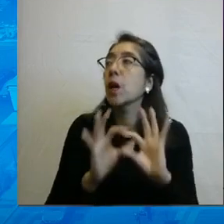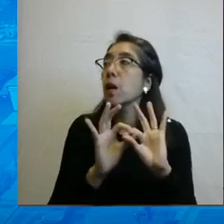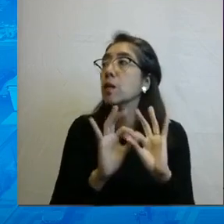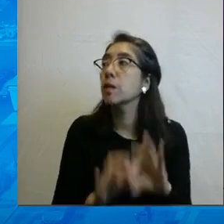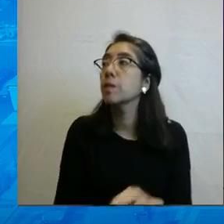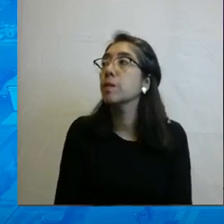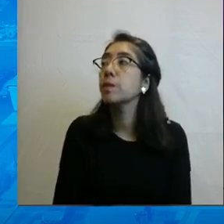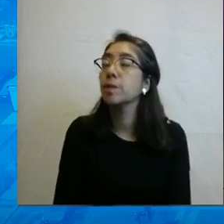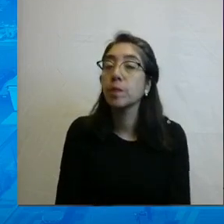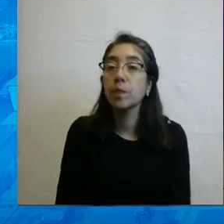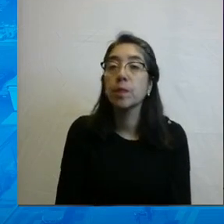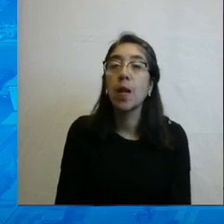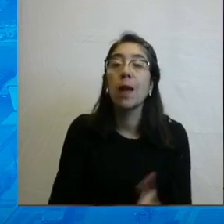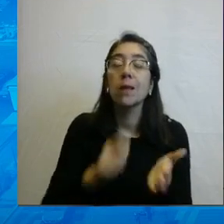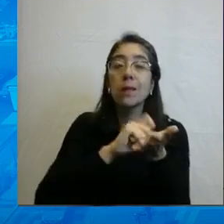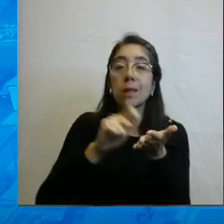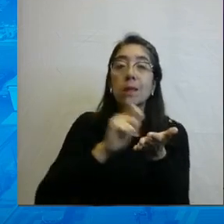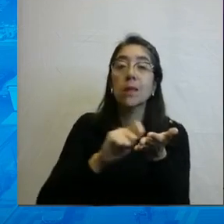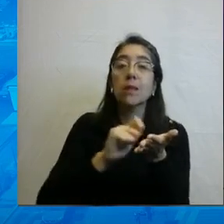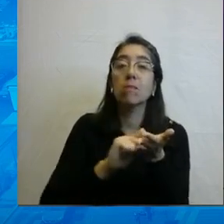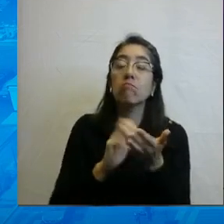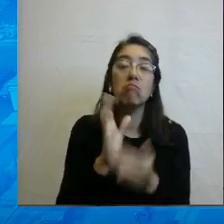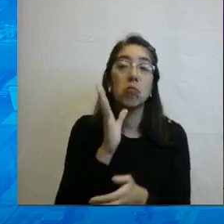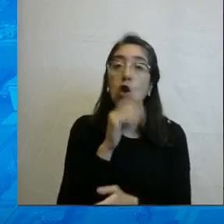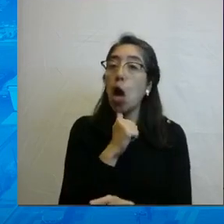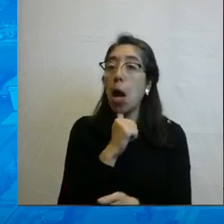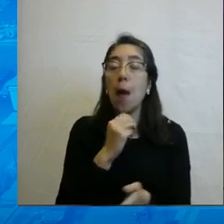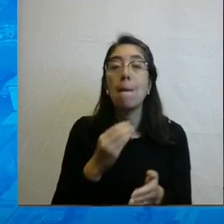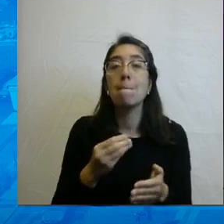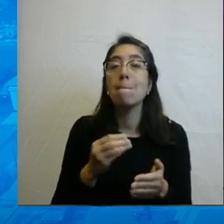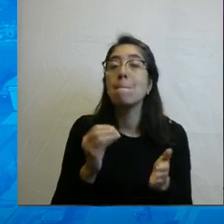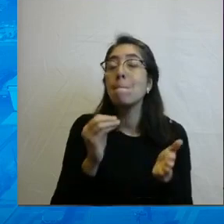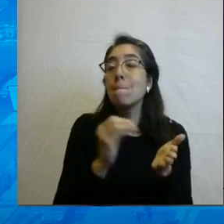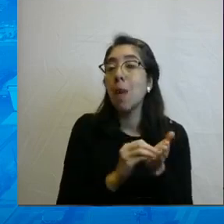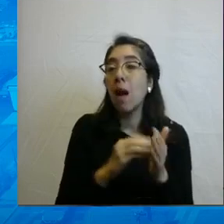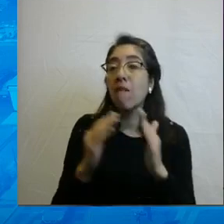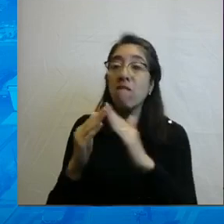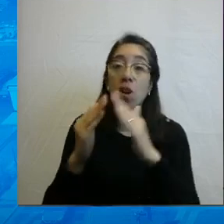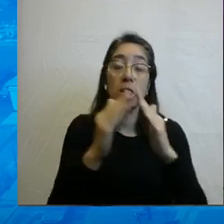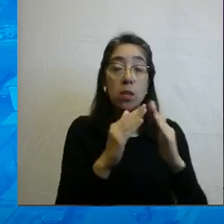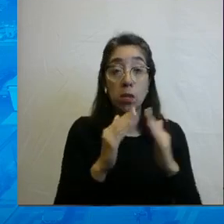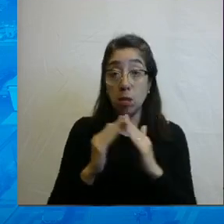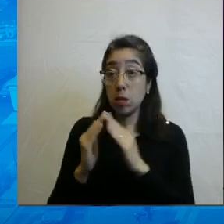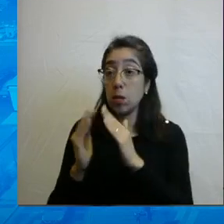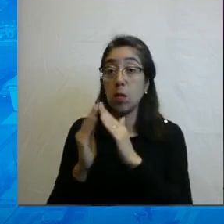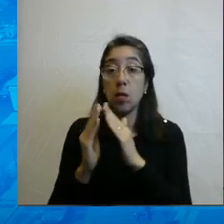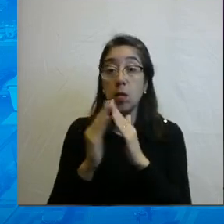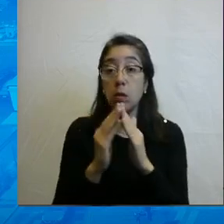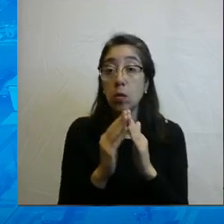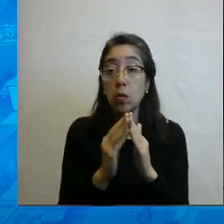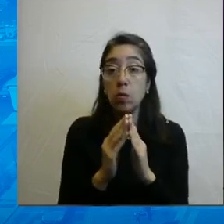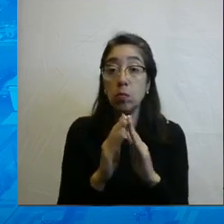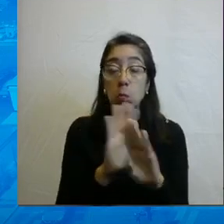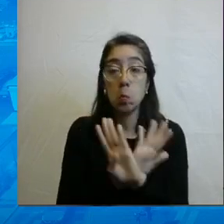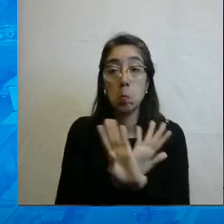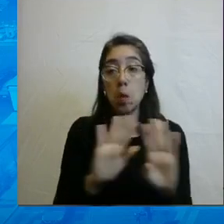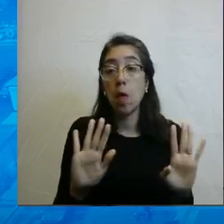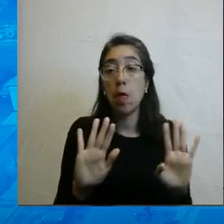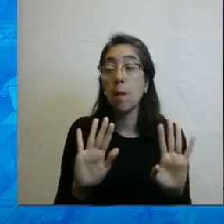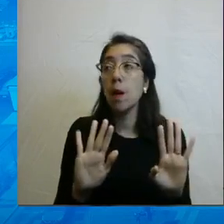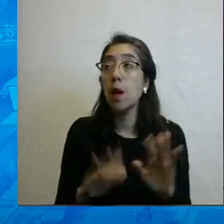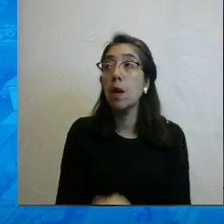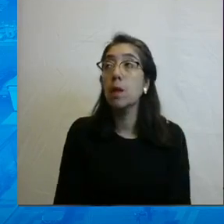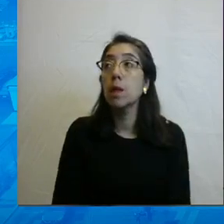Secretario, tenemos... Bueno, no tenemos más vecinos, vecinas anotadas para hablar en el barrio público, así